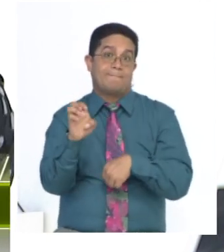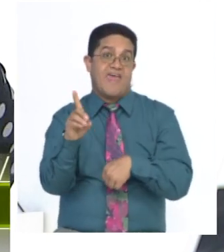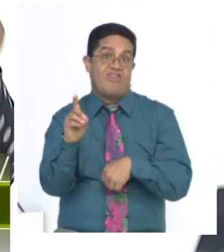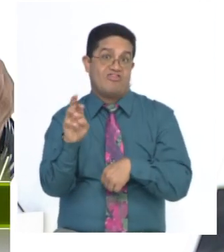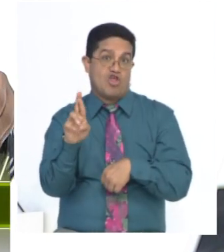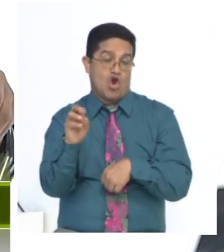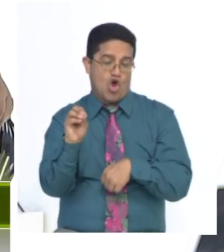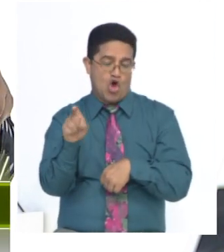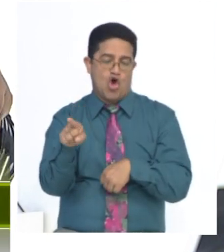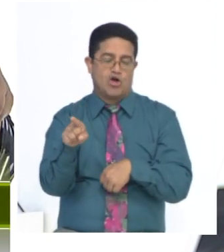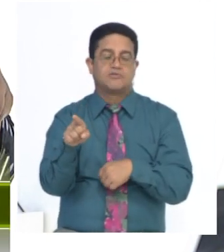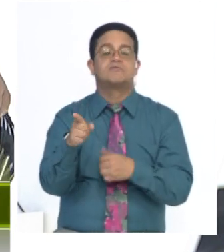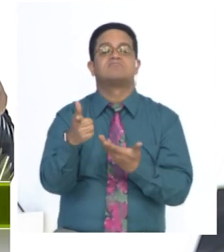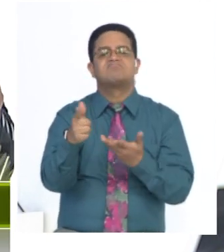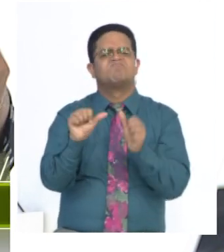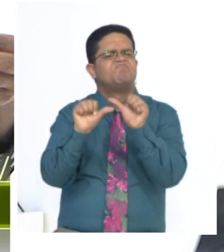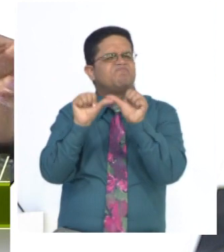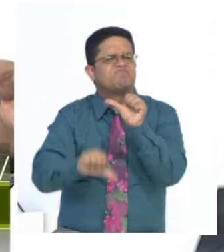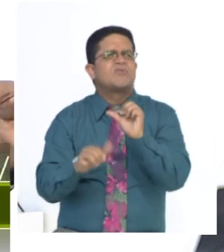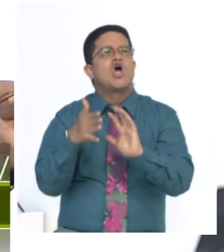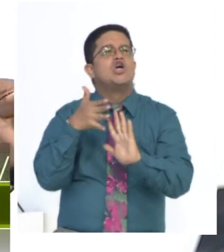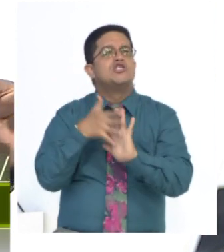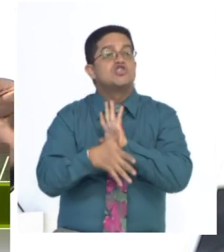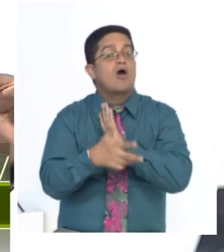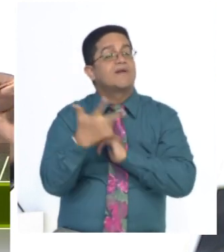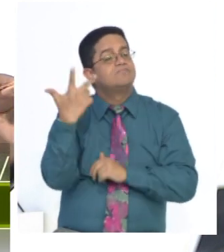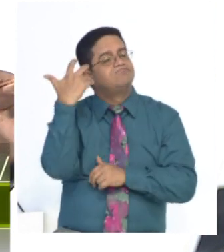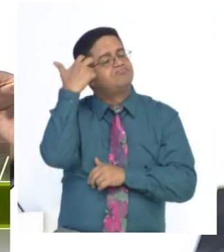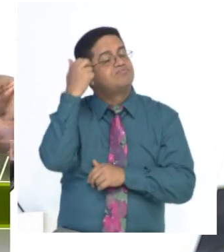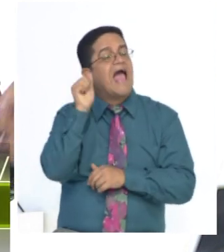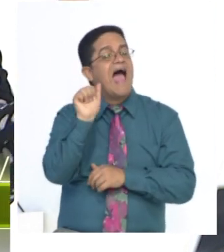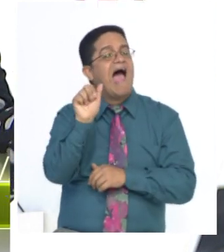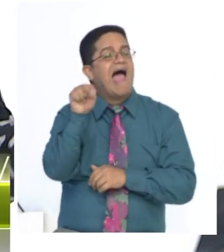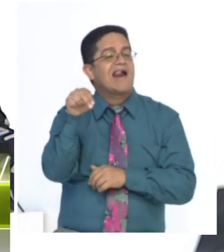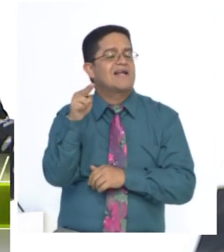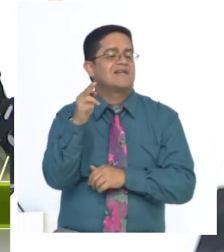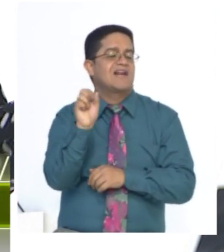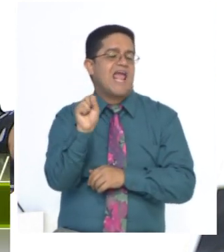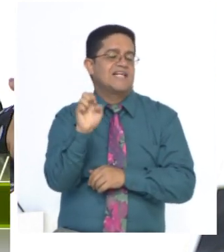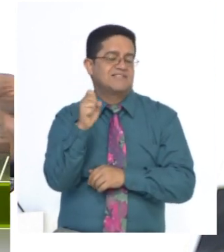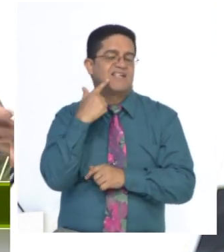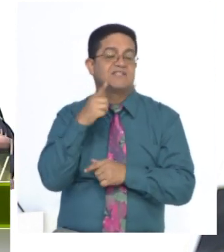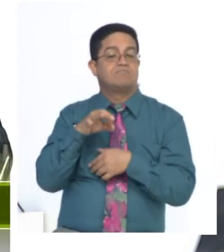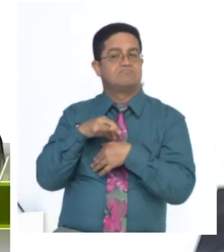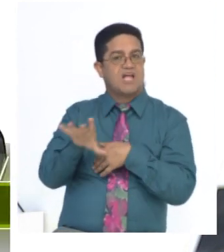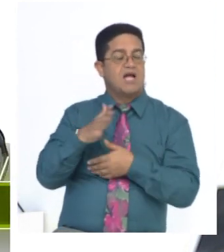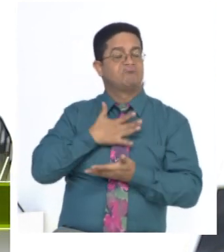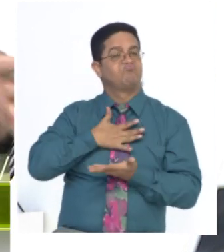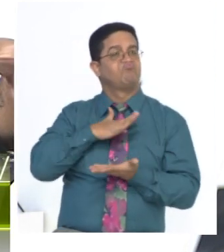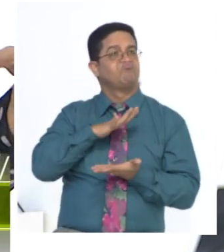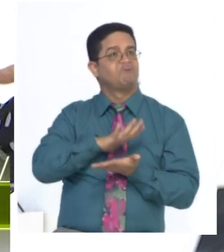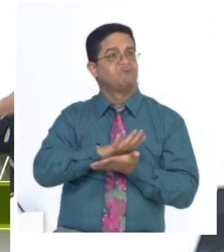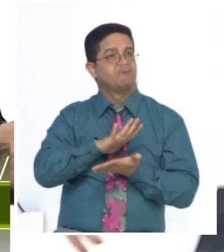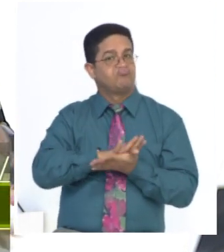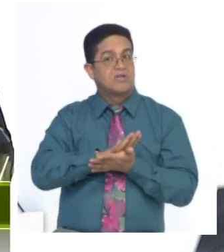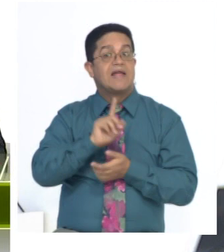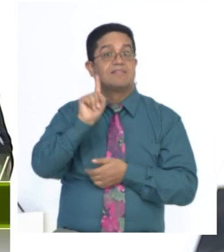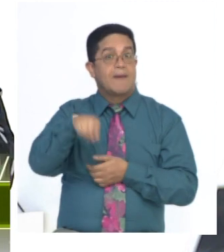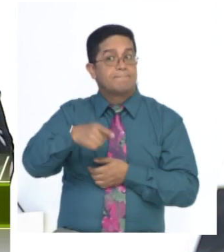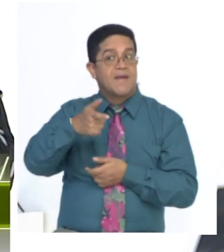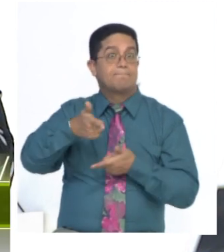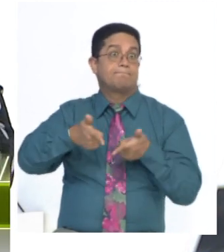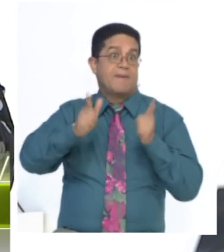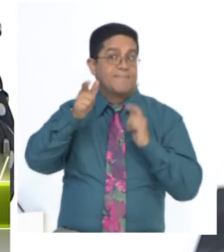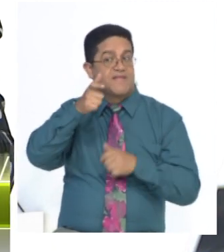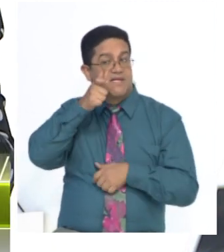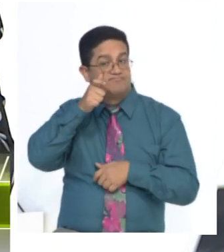de anestesia y que además ayuda a este paciente a estar tranquilo, sereno, además un monitoreo constante que se